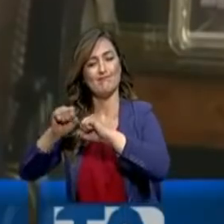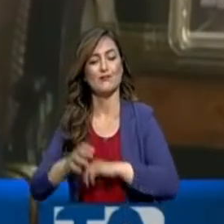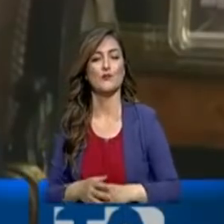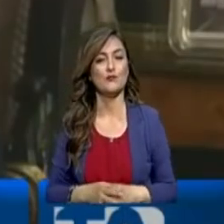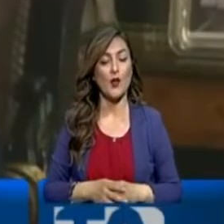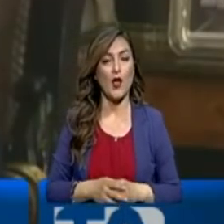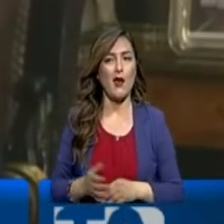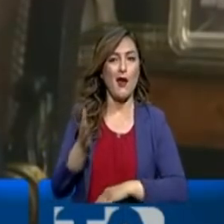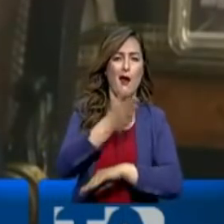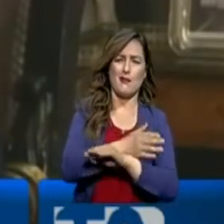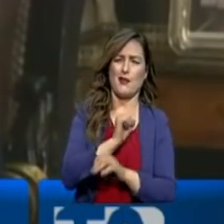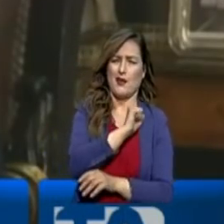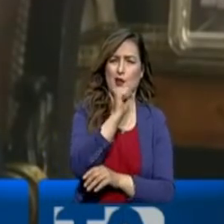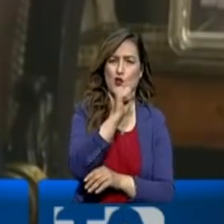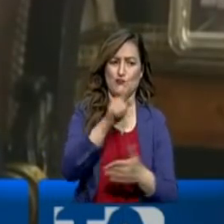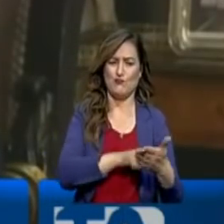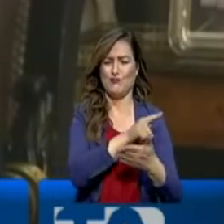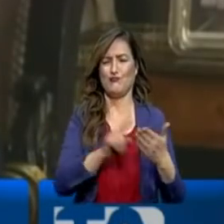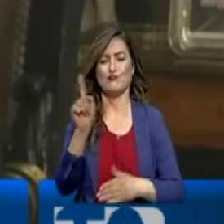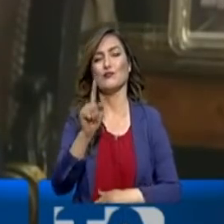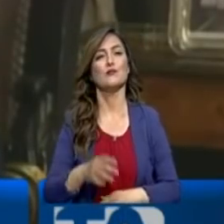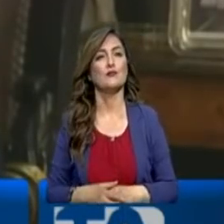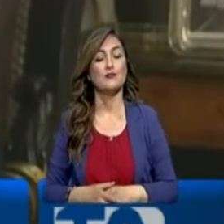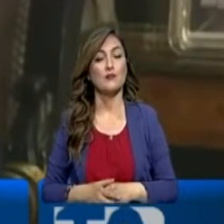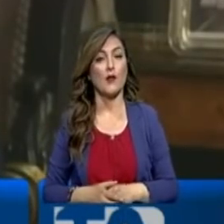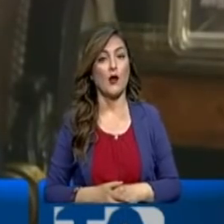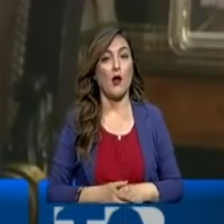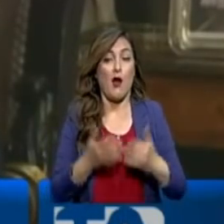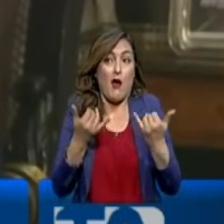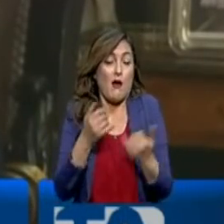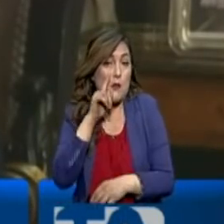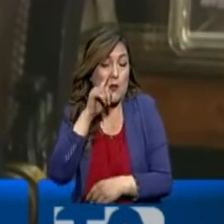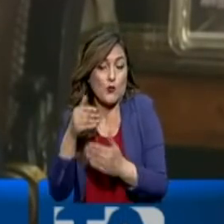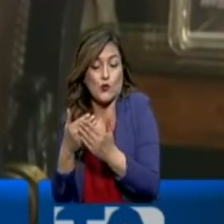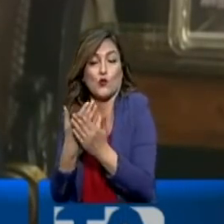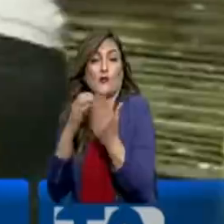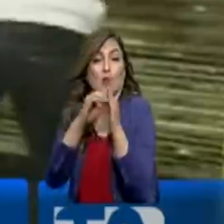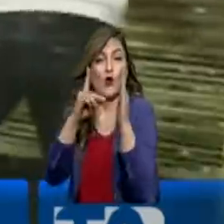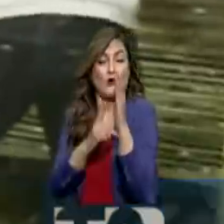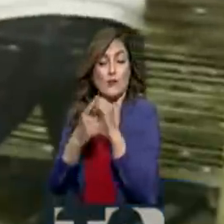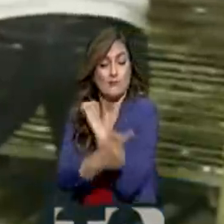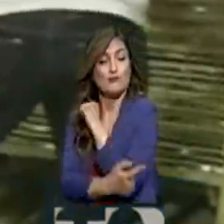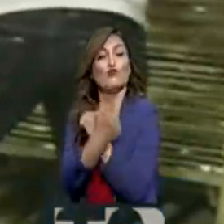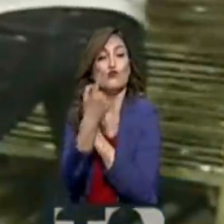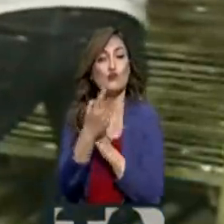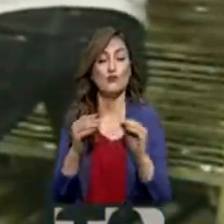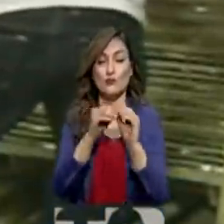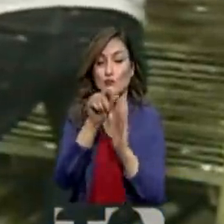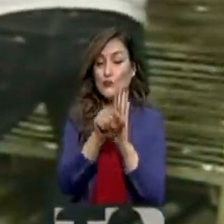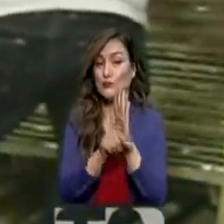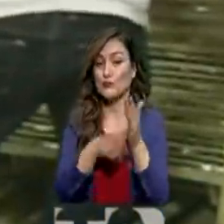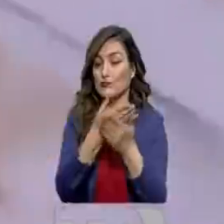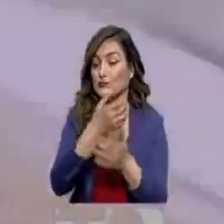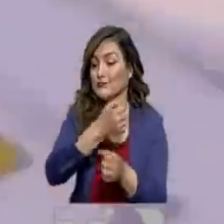empleador quiere pasar un empleado actual al nuevo código, será penalizado. No se dieron más detalles de la